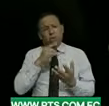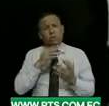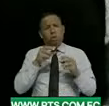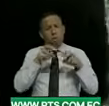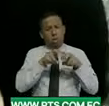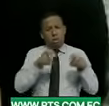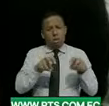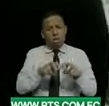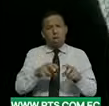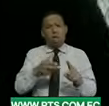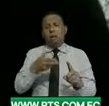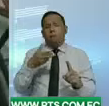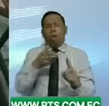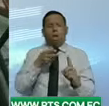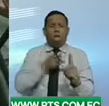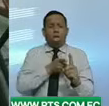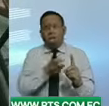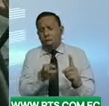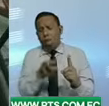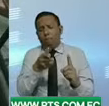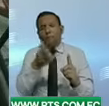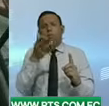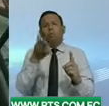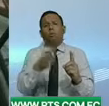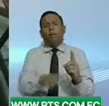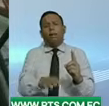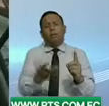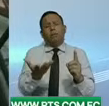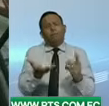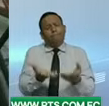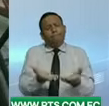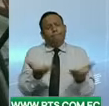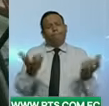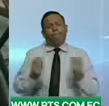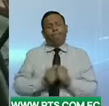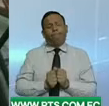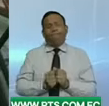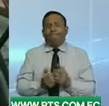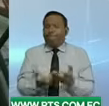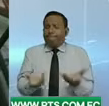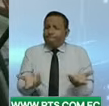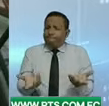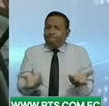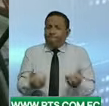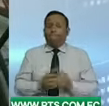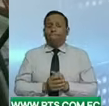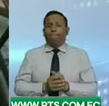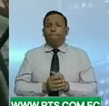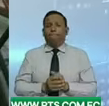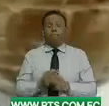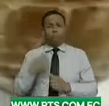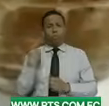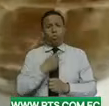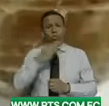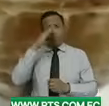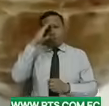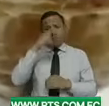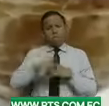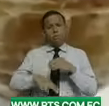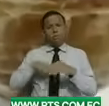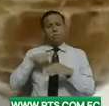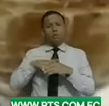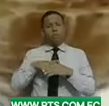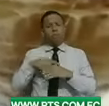vida. No tiene razón de ser, pero sin embargo suceden estas cosas. Como Policía Nacional hemos